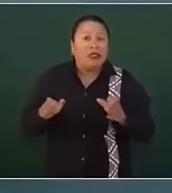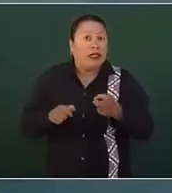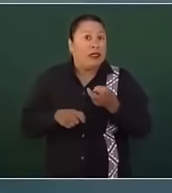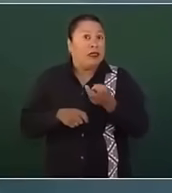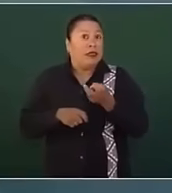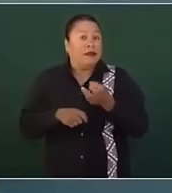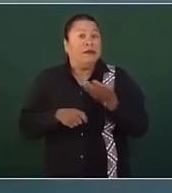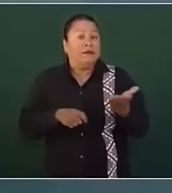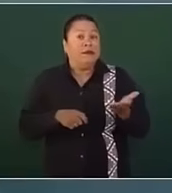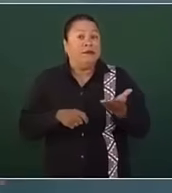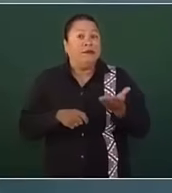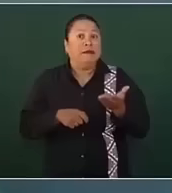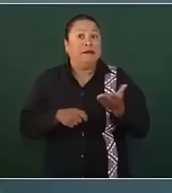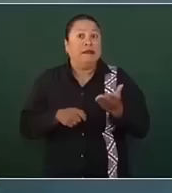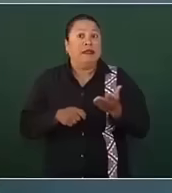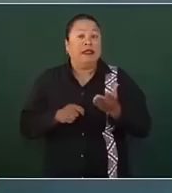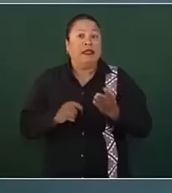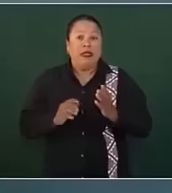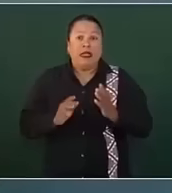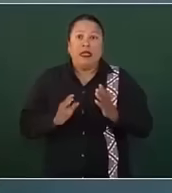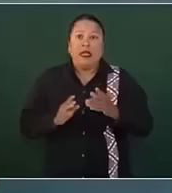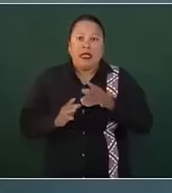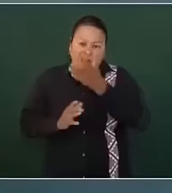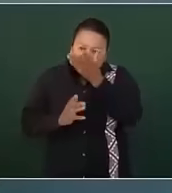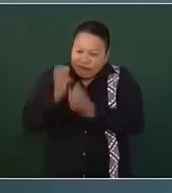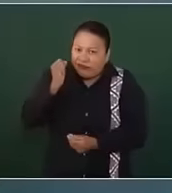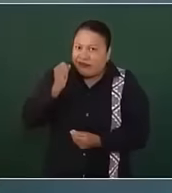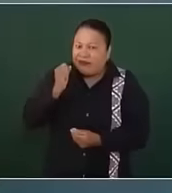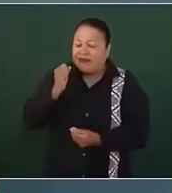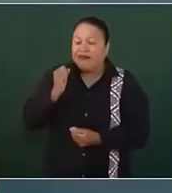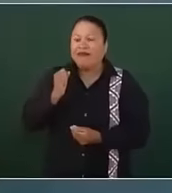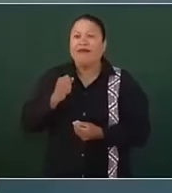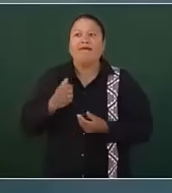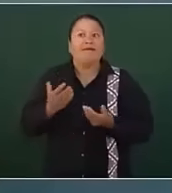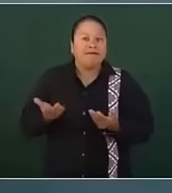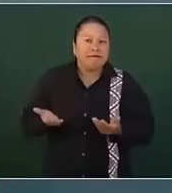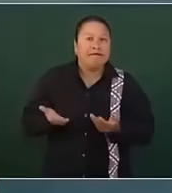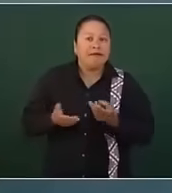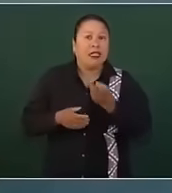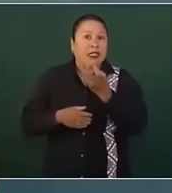también logra evadirse, y